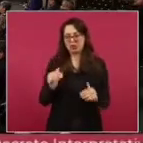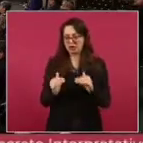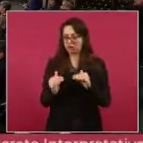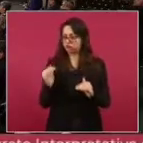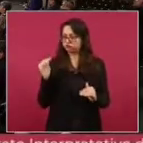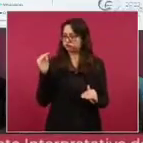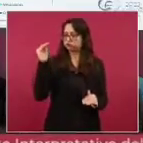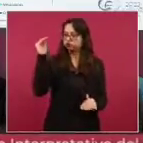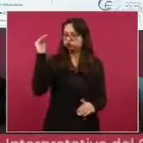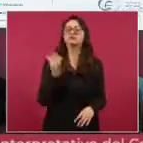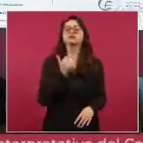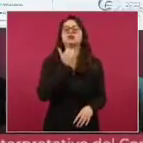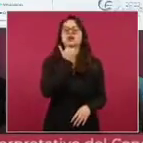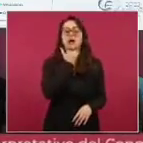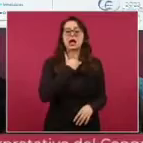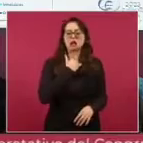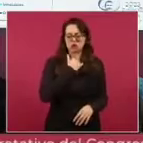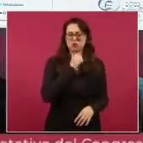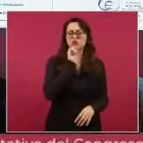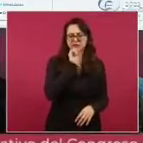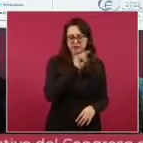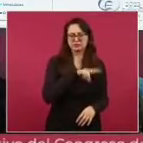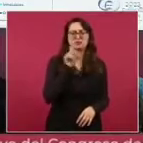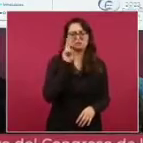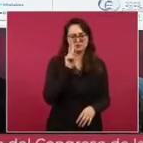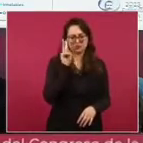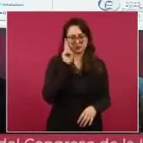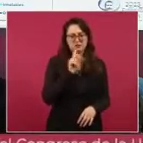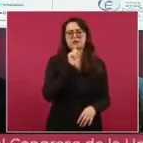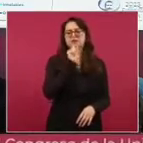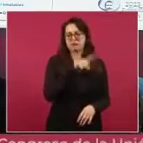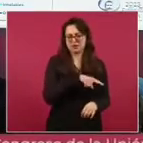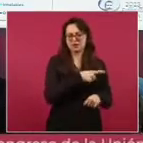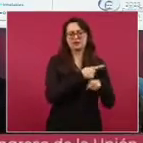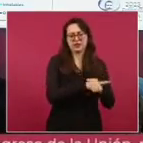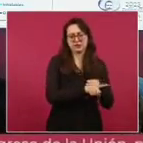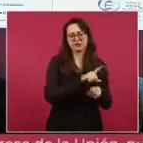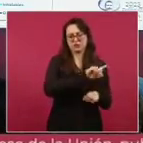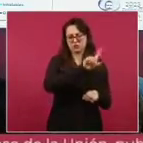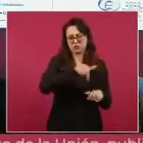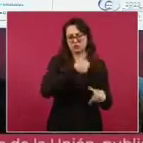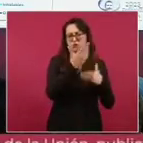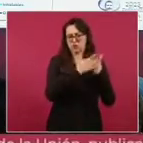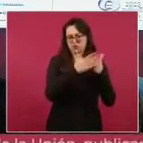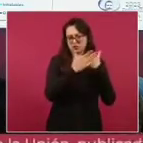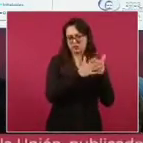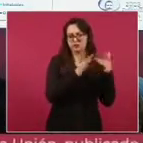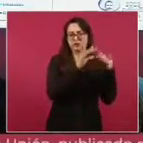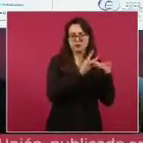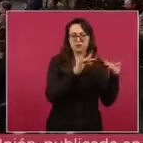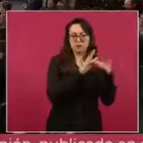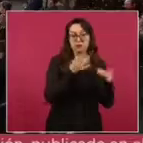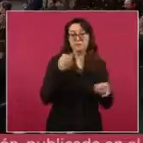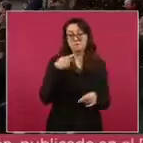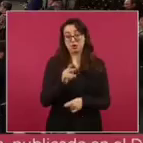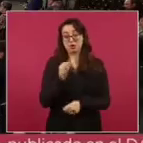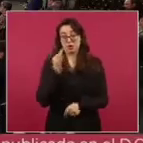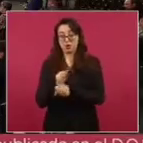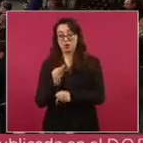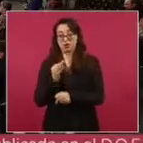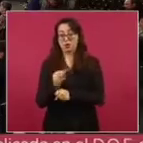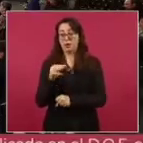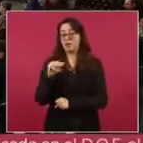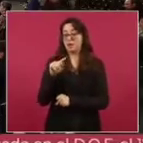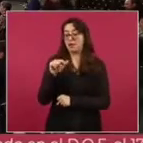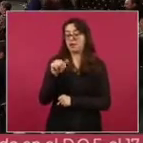vean ustedes, esta línea roja son los estimulantes tipo anfetamina, incluyendo las metanfetaminas, y a partir de